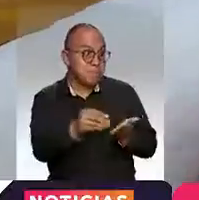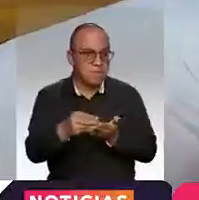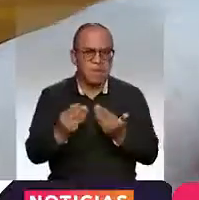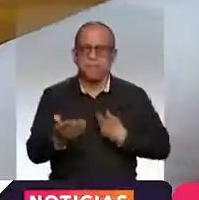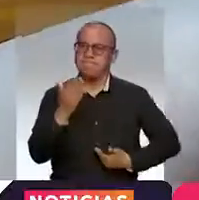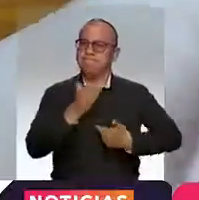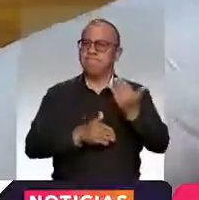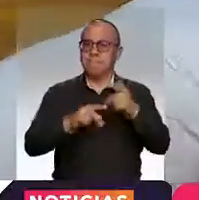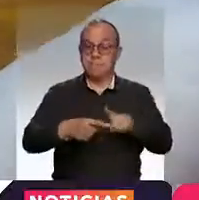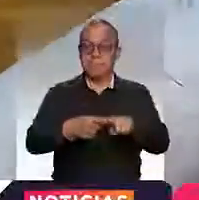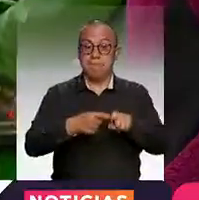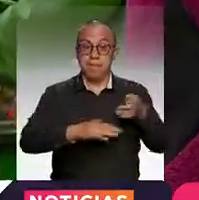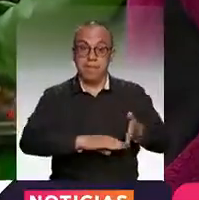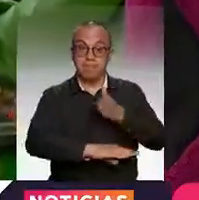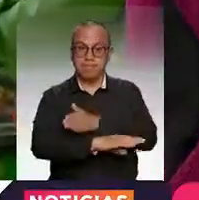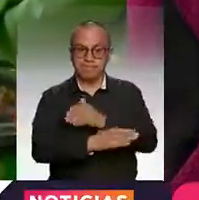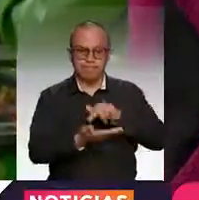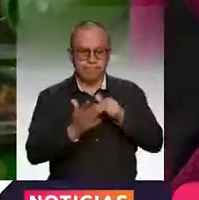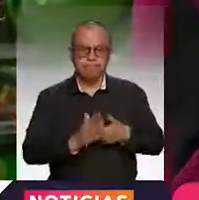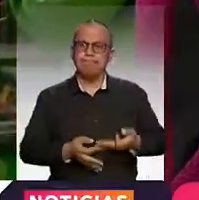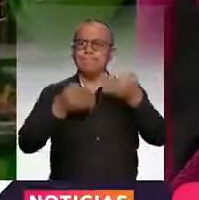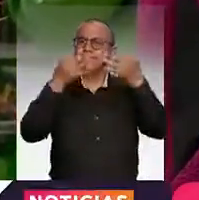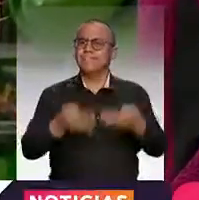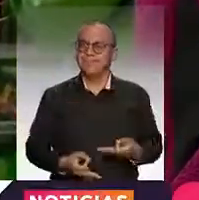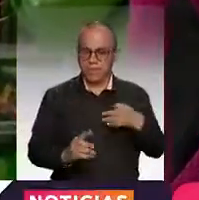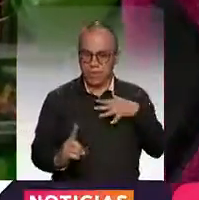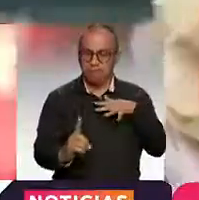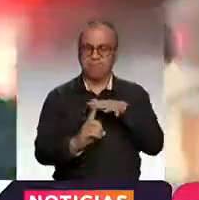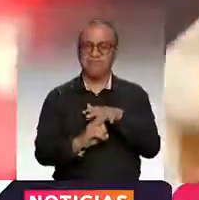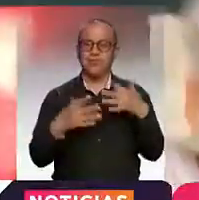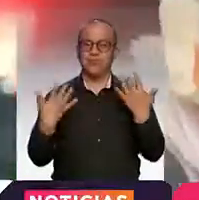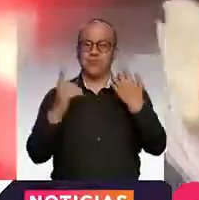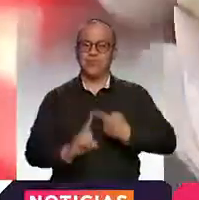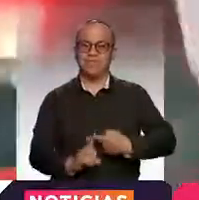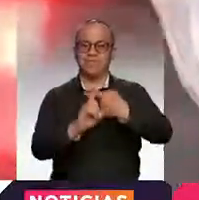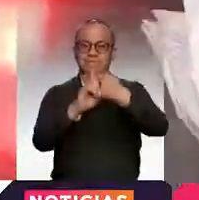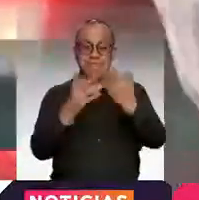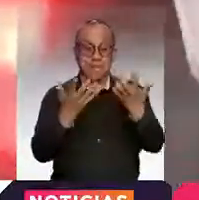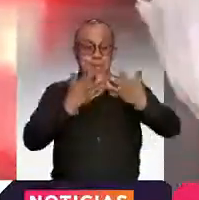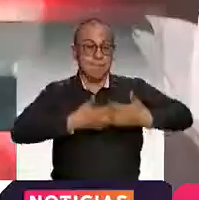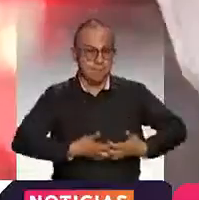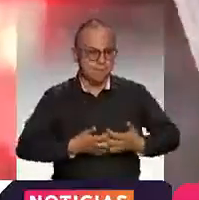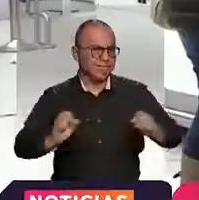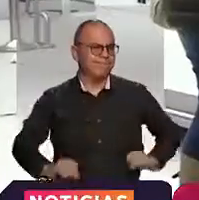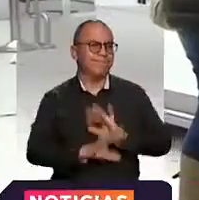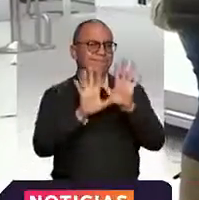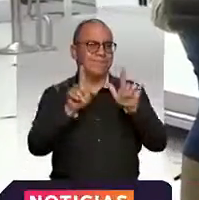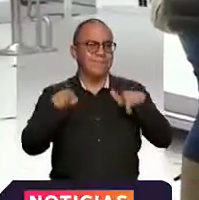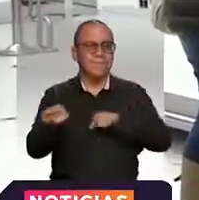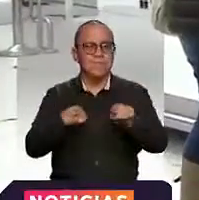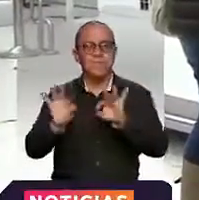iniciativas como Adelanta la Prima, que aseguran tendrá un efecto positivo en las empresas y por supuesto en las familias.